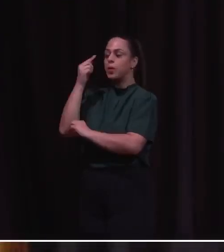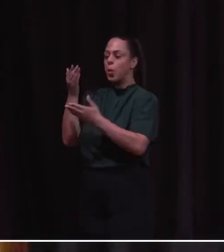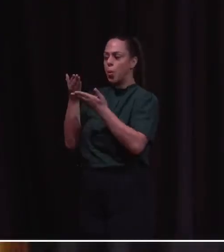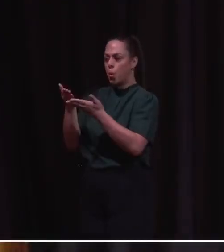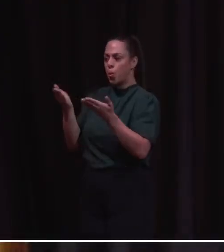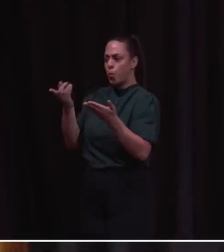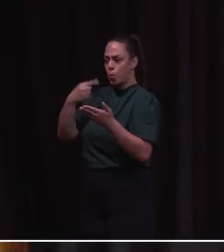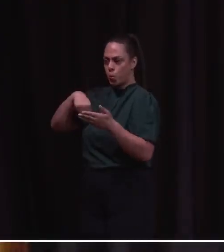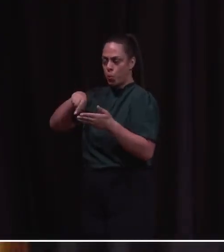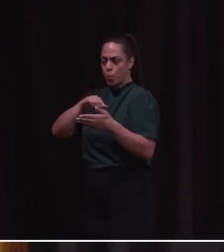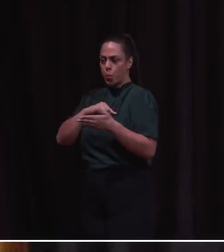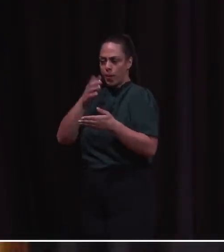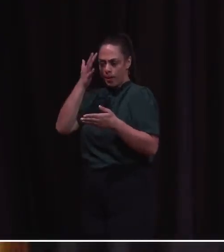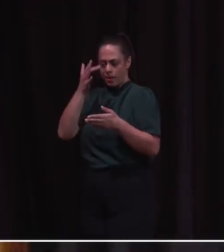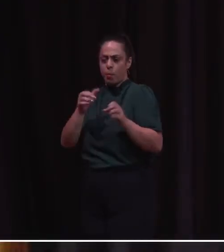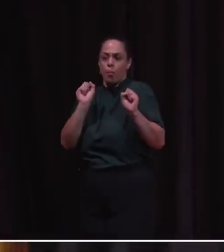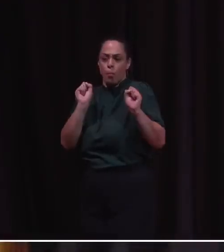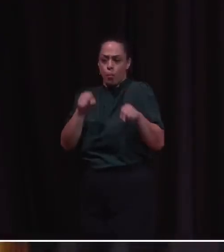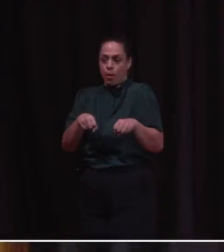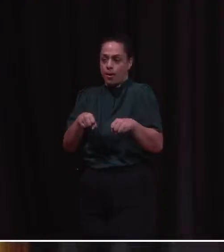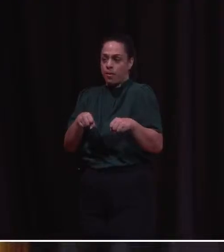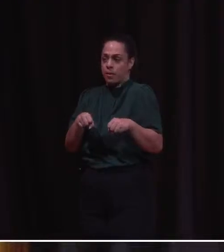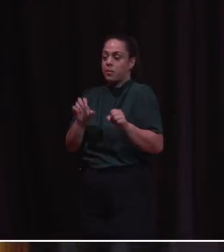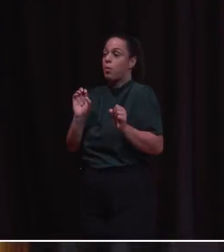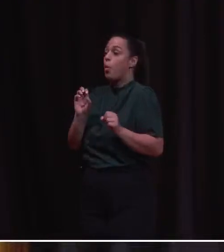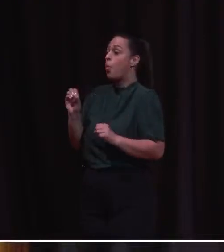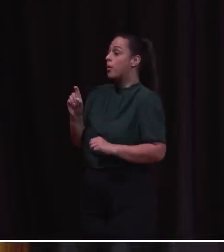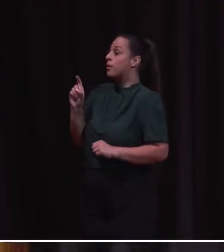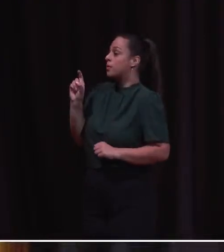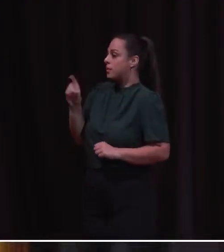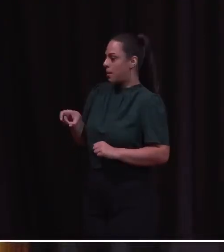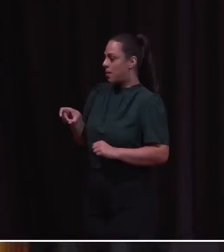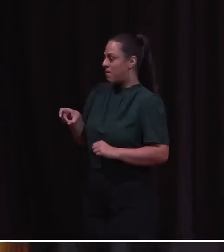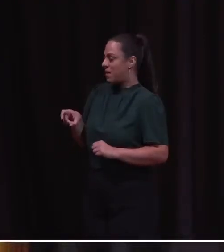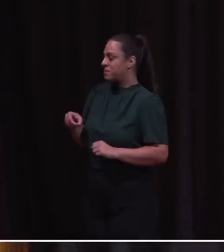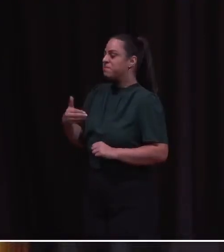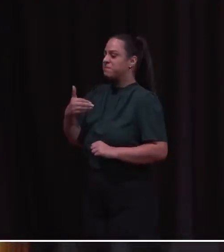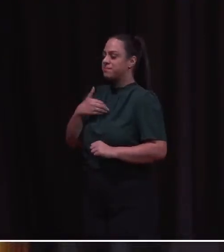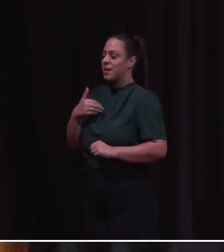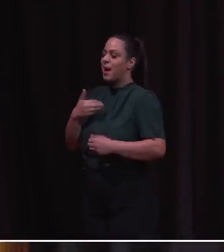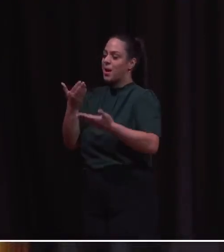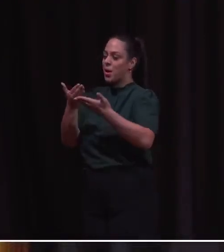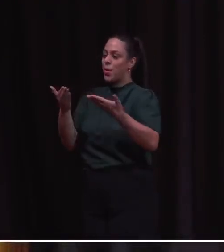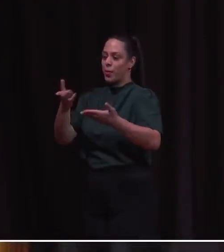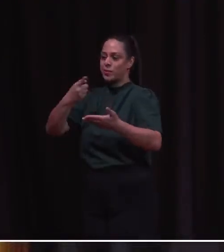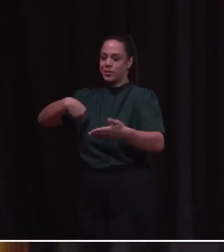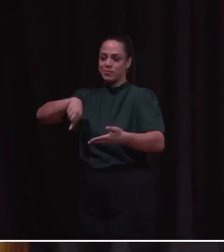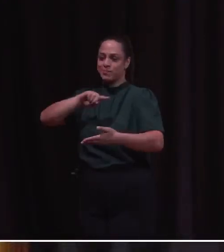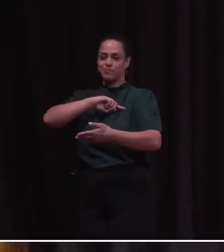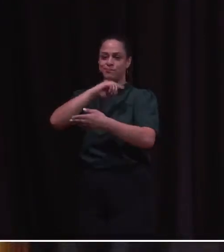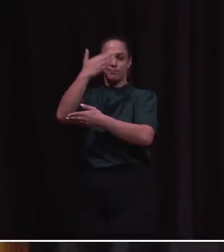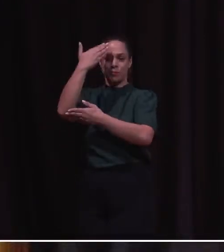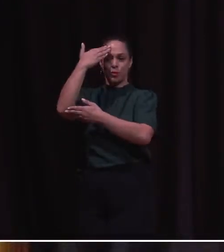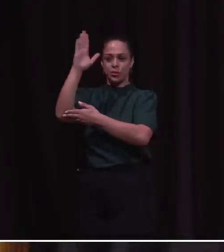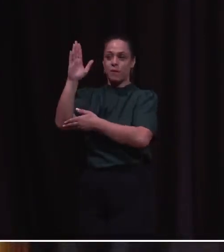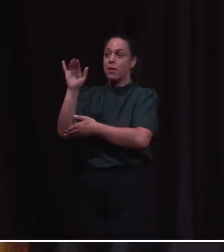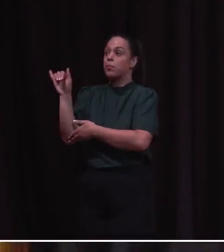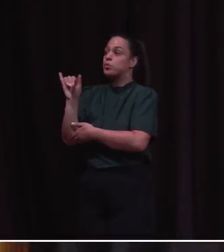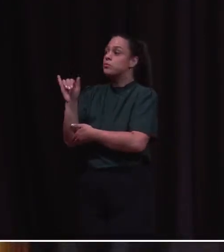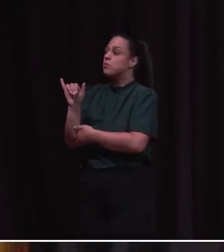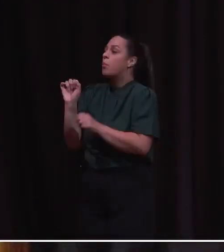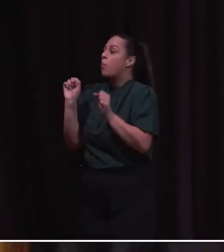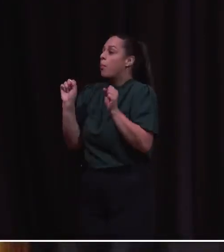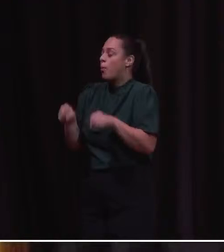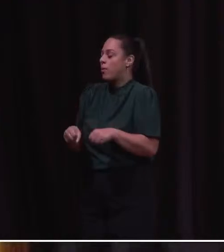ser, está también aquello que desconocemos y que eso desconocido puede aportar valor a